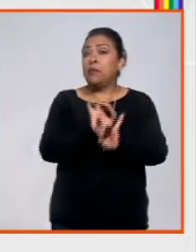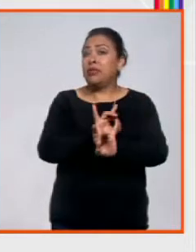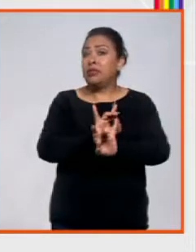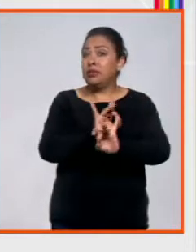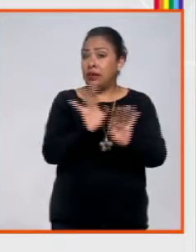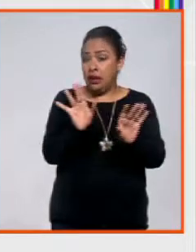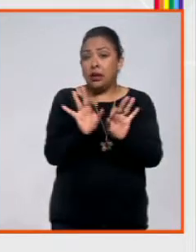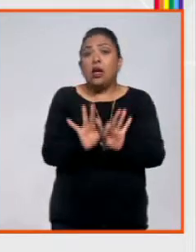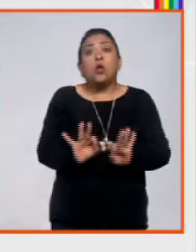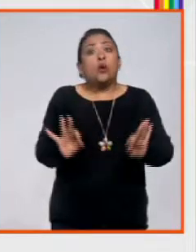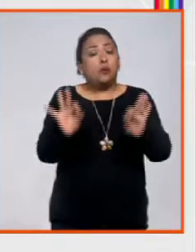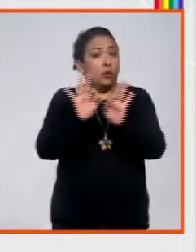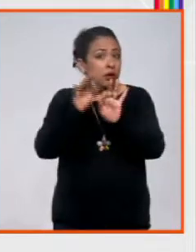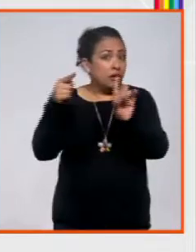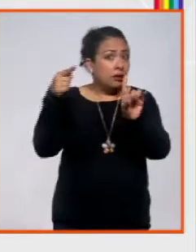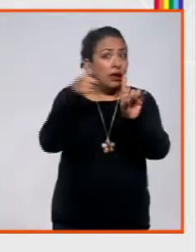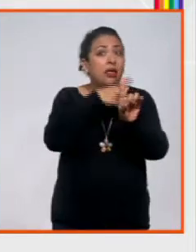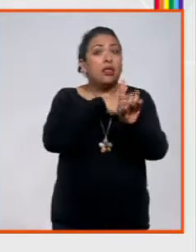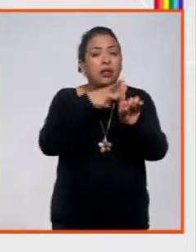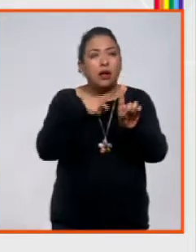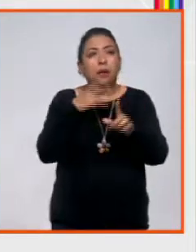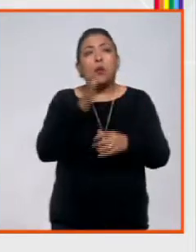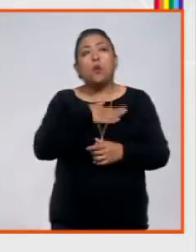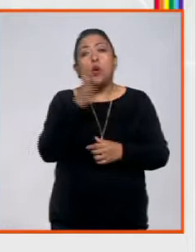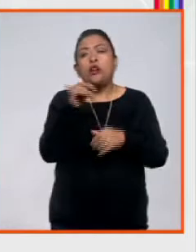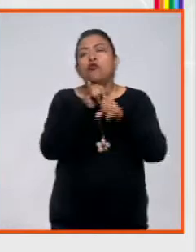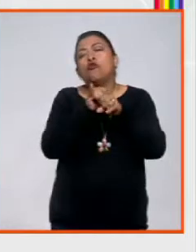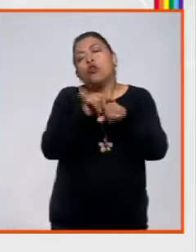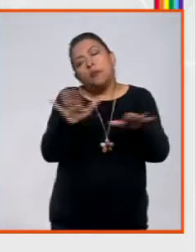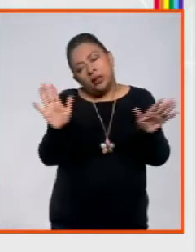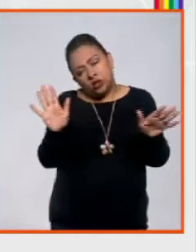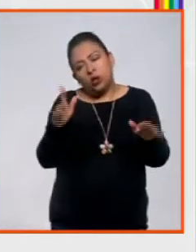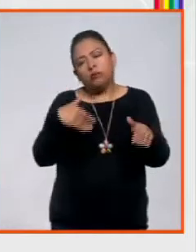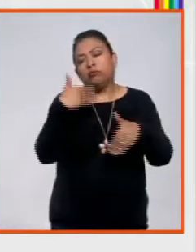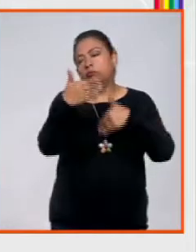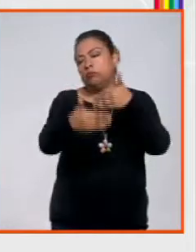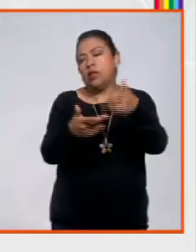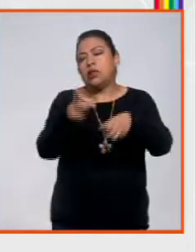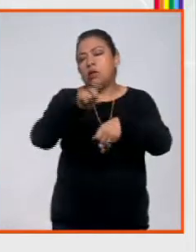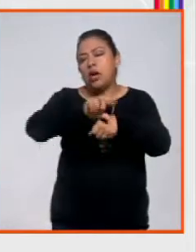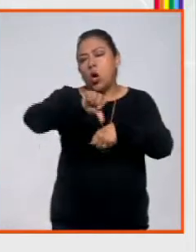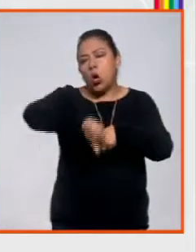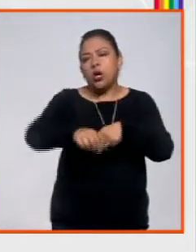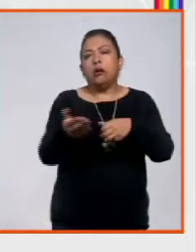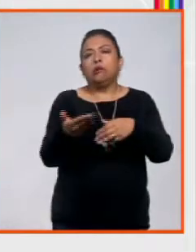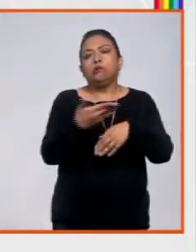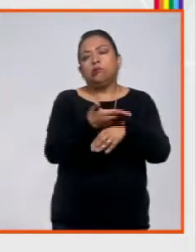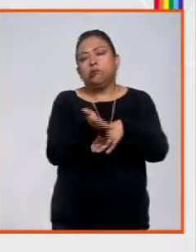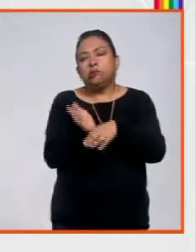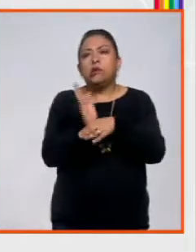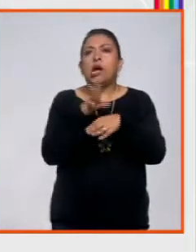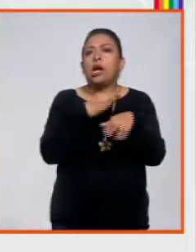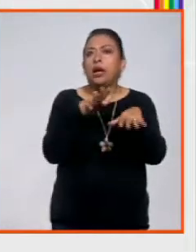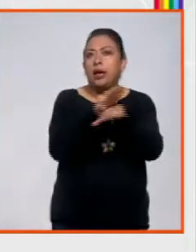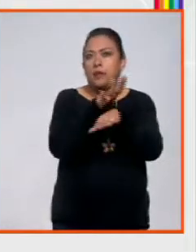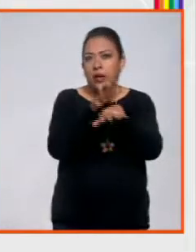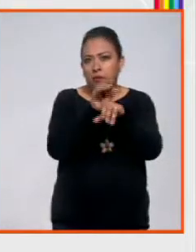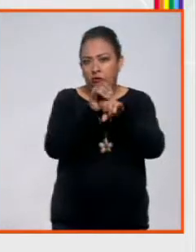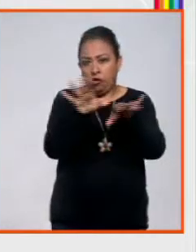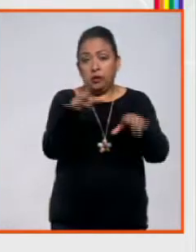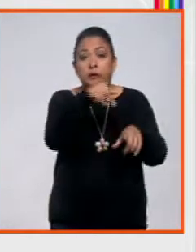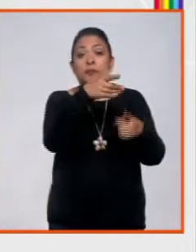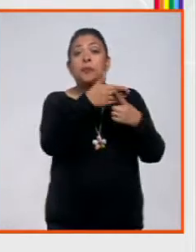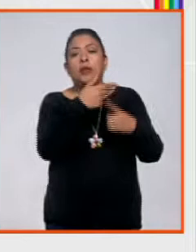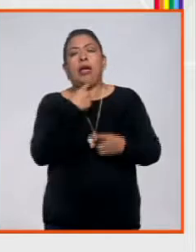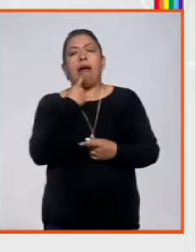importante abordar afortunadamente la información en el transcurso del día ha ido cambiando tanto el